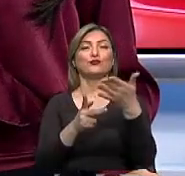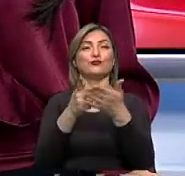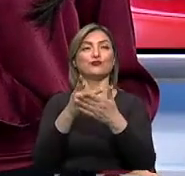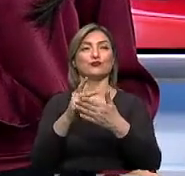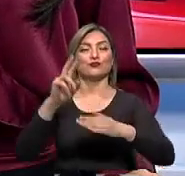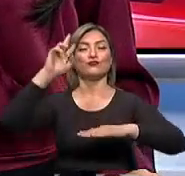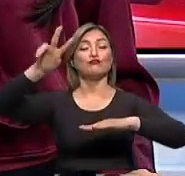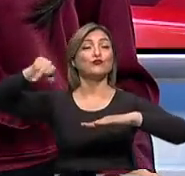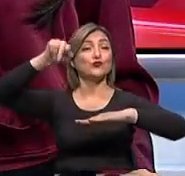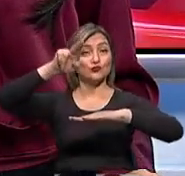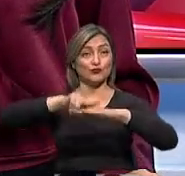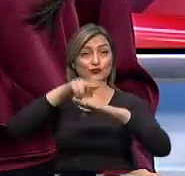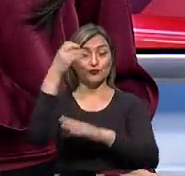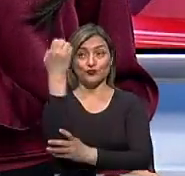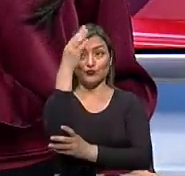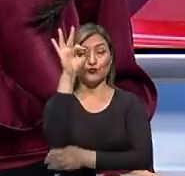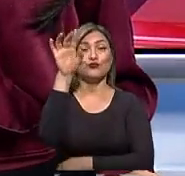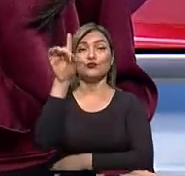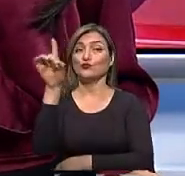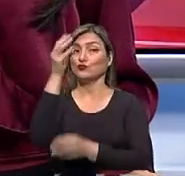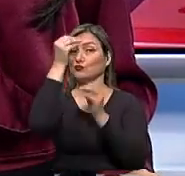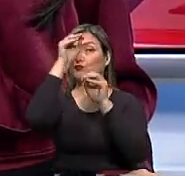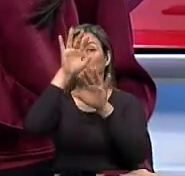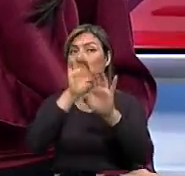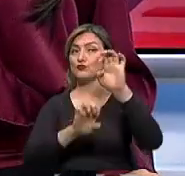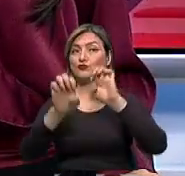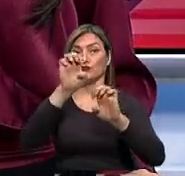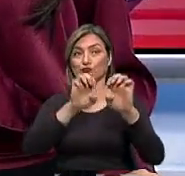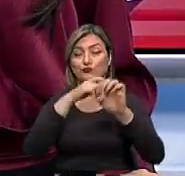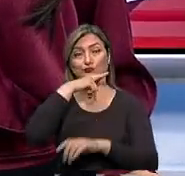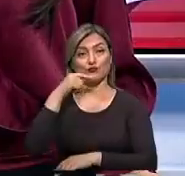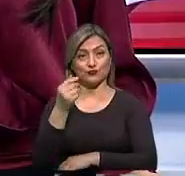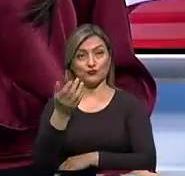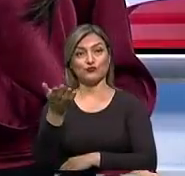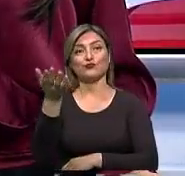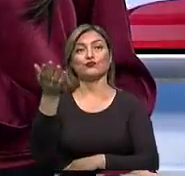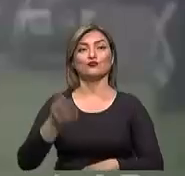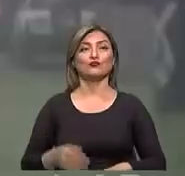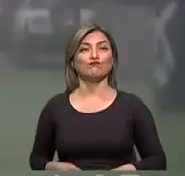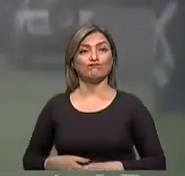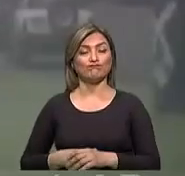escala nacional? El EQ911 también realizó una evaluación de este feriado largo.